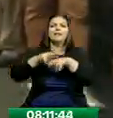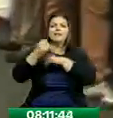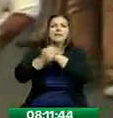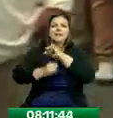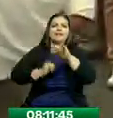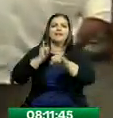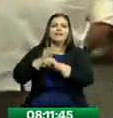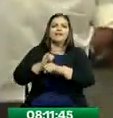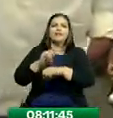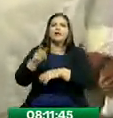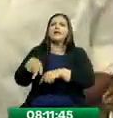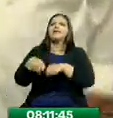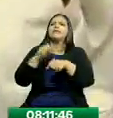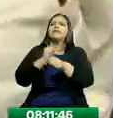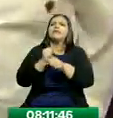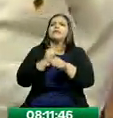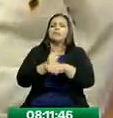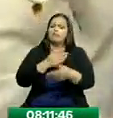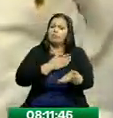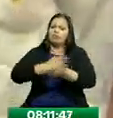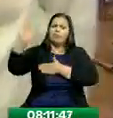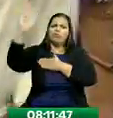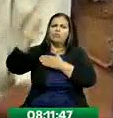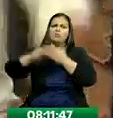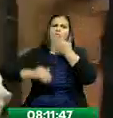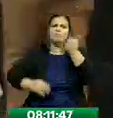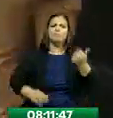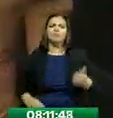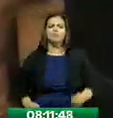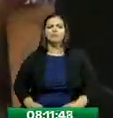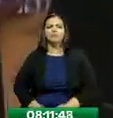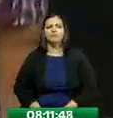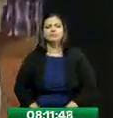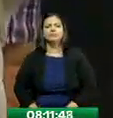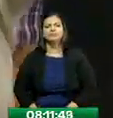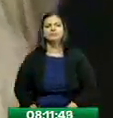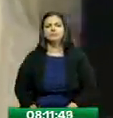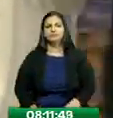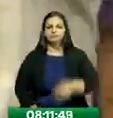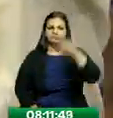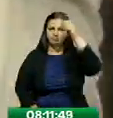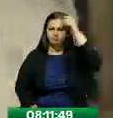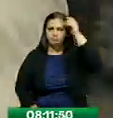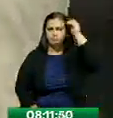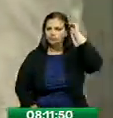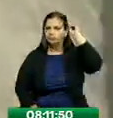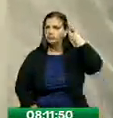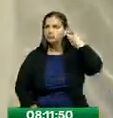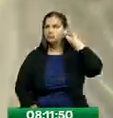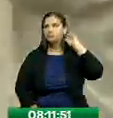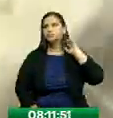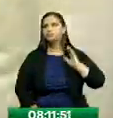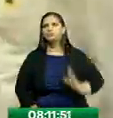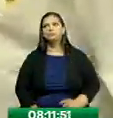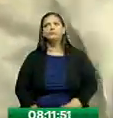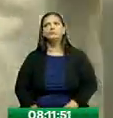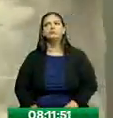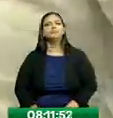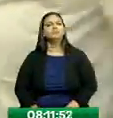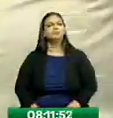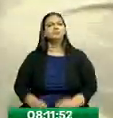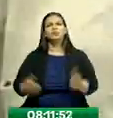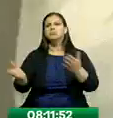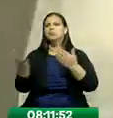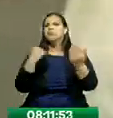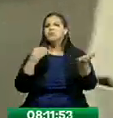están trabajando en algunos sectores de la ciudad, no están plegando al paro de otras cooperativas. Habrán unos que están trabajando, pero ya se están agregando, todos